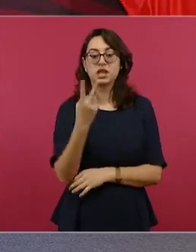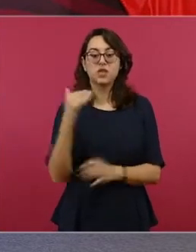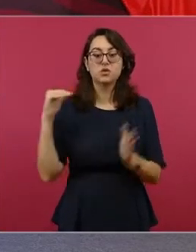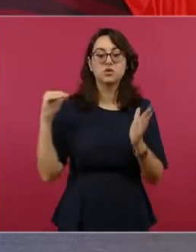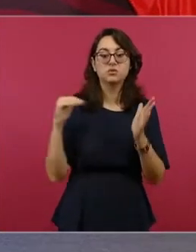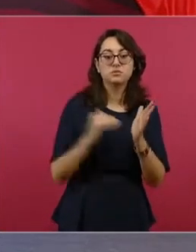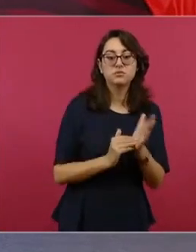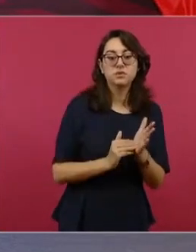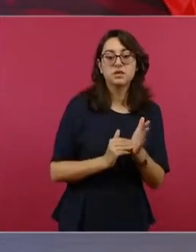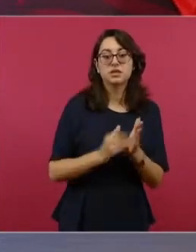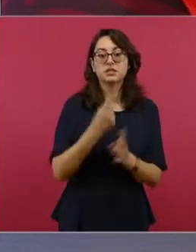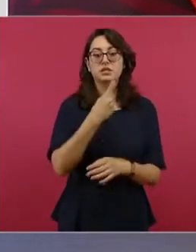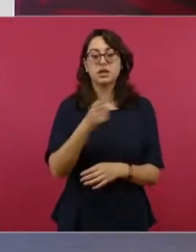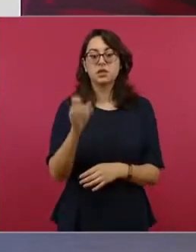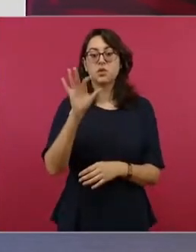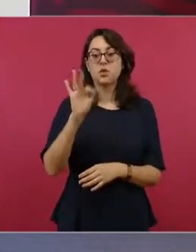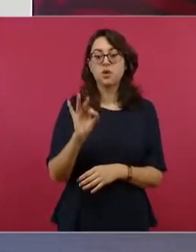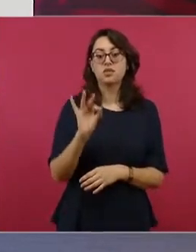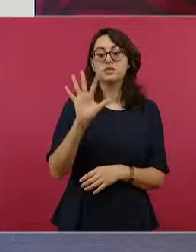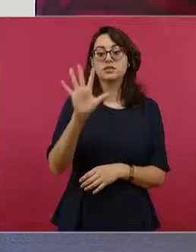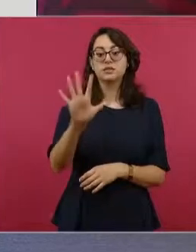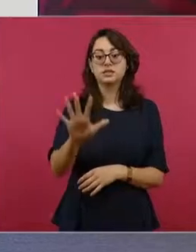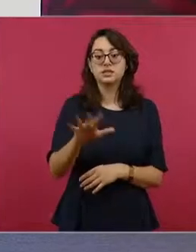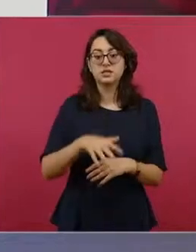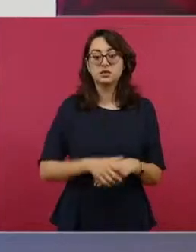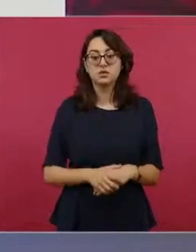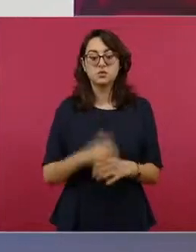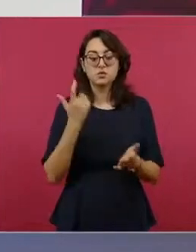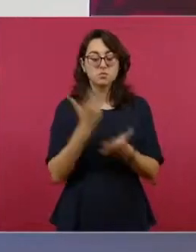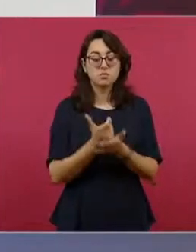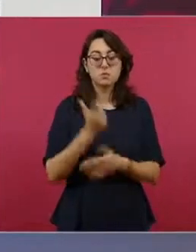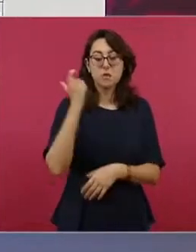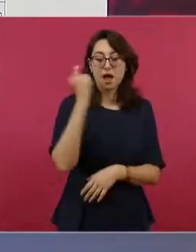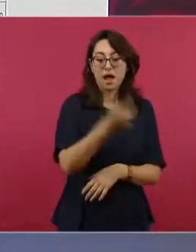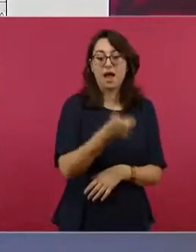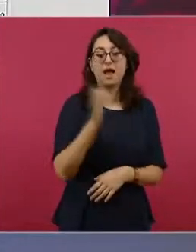251.482.145 pesos 79 centavos.